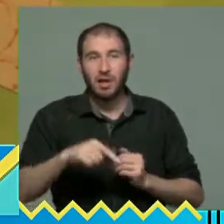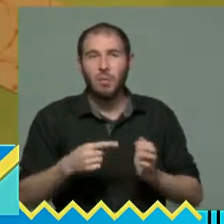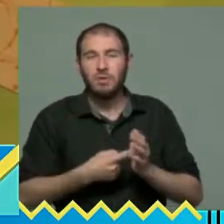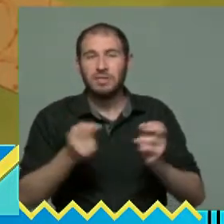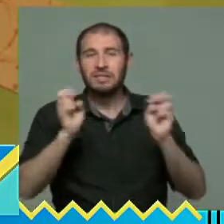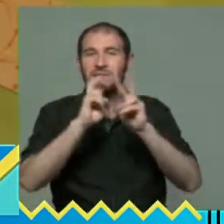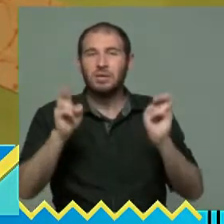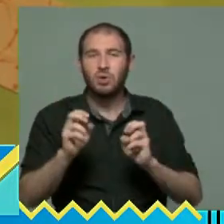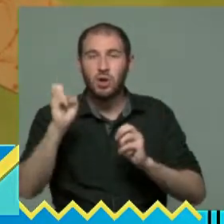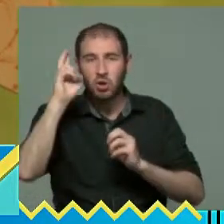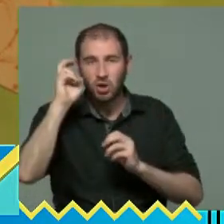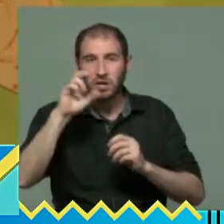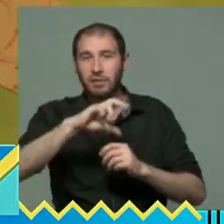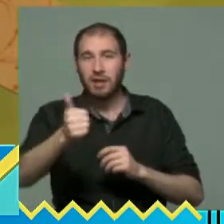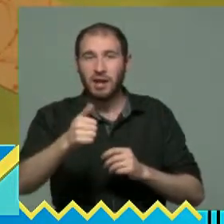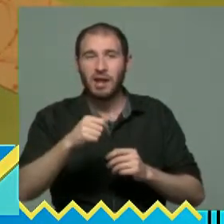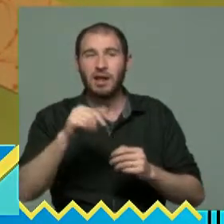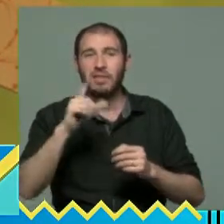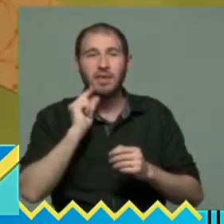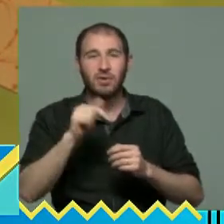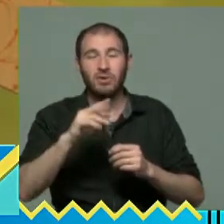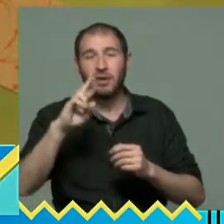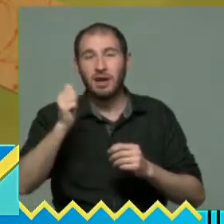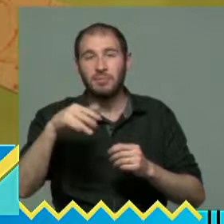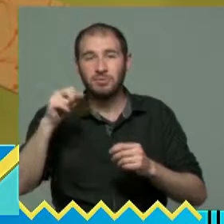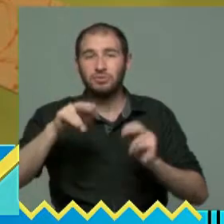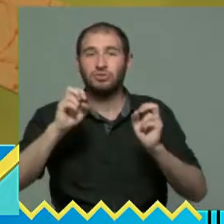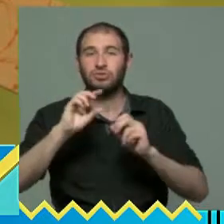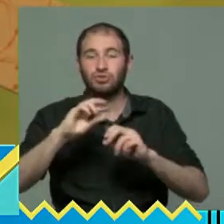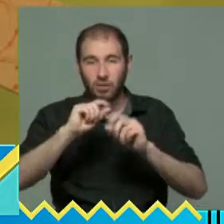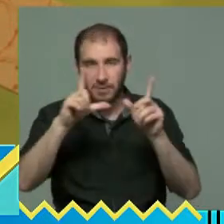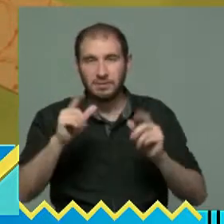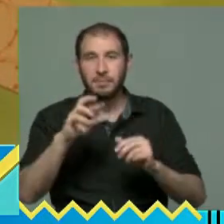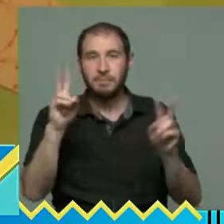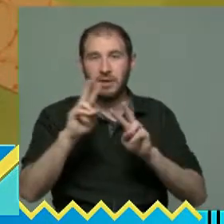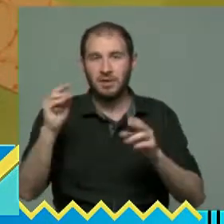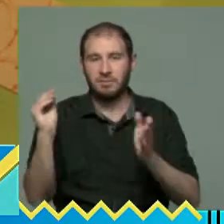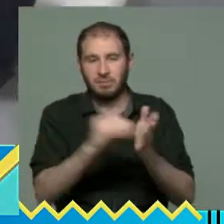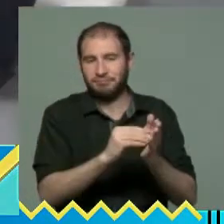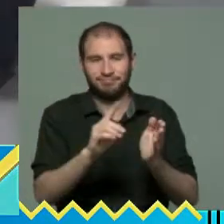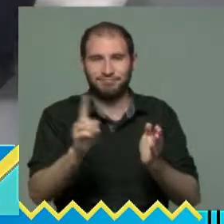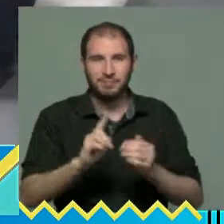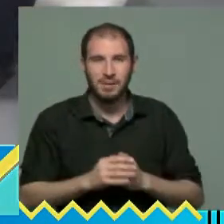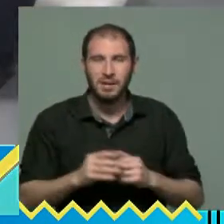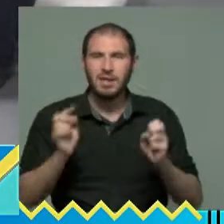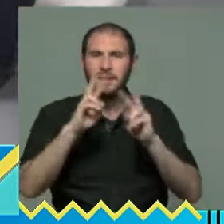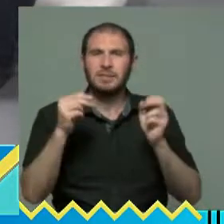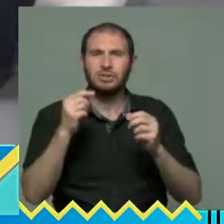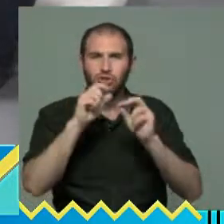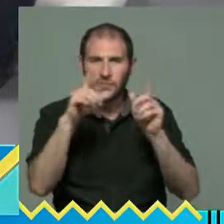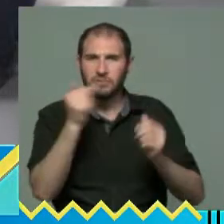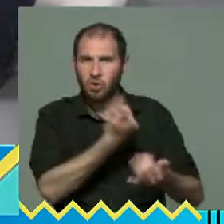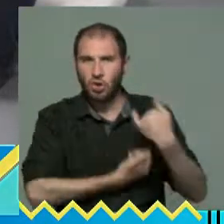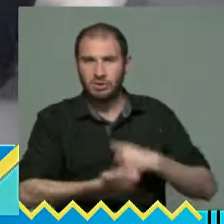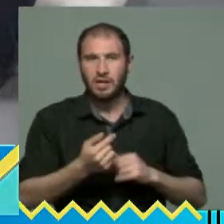El título es Cornejo, el gran ganador de la jornada, claro, y Ramón la sorpresa. El peronismo yo no lo pondría en el título. Ahora, con respecto a esta sorpresa que acabas de mencionar,